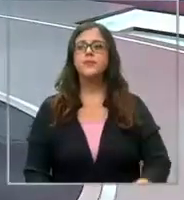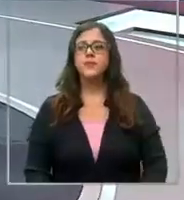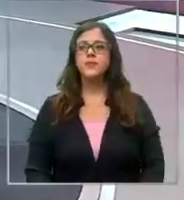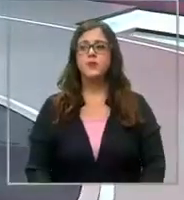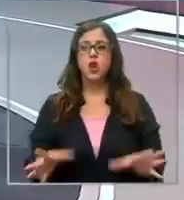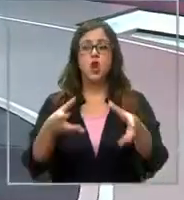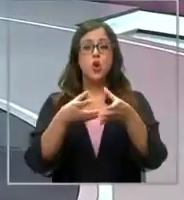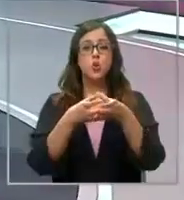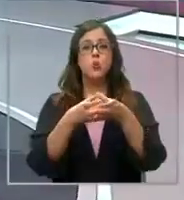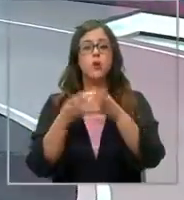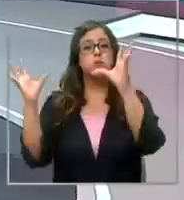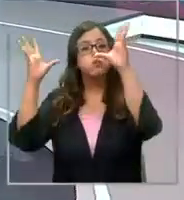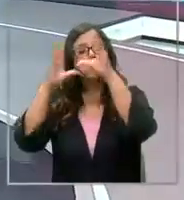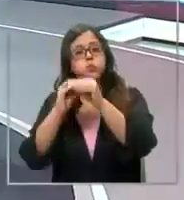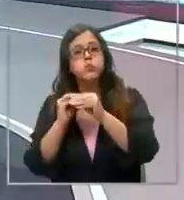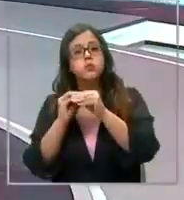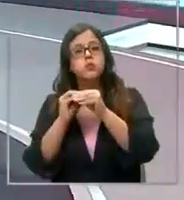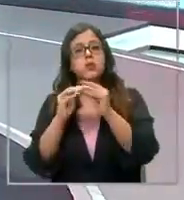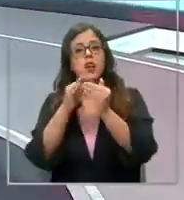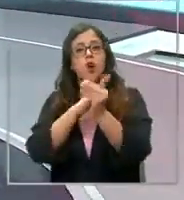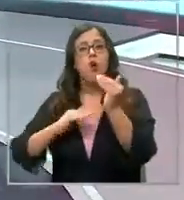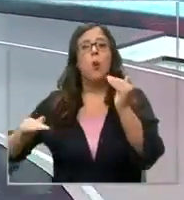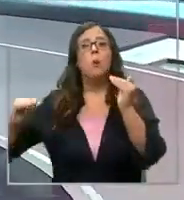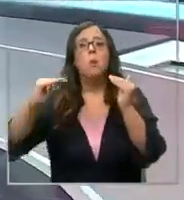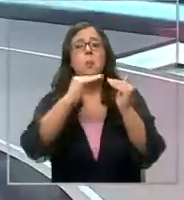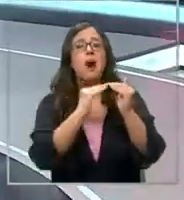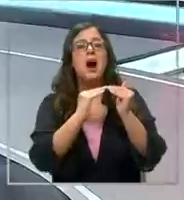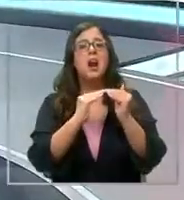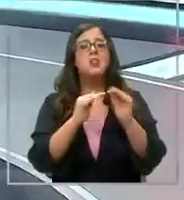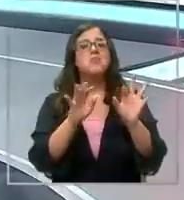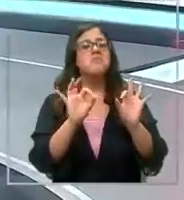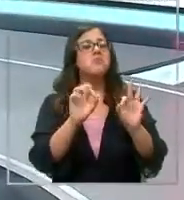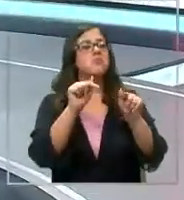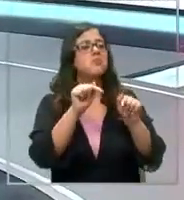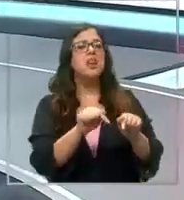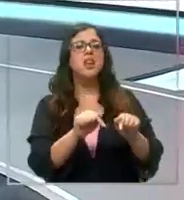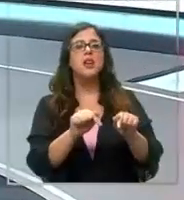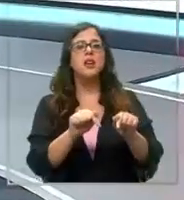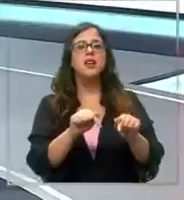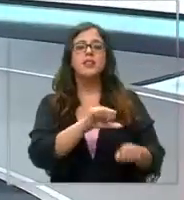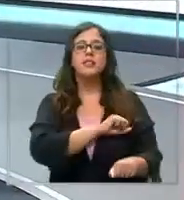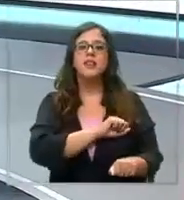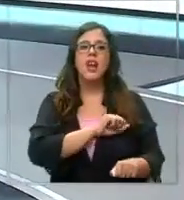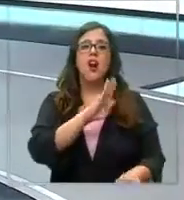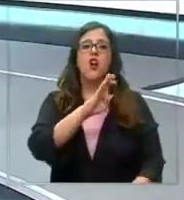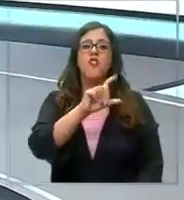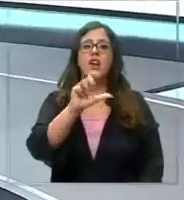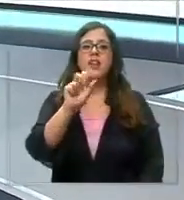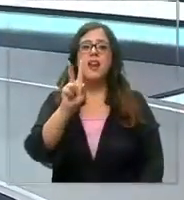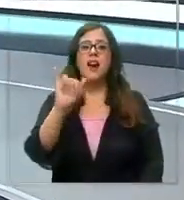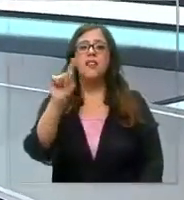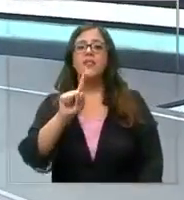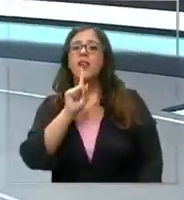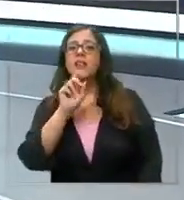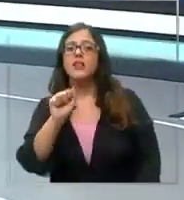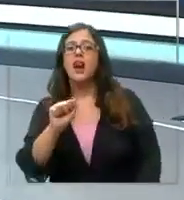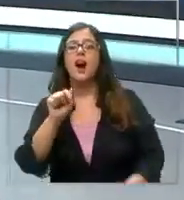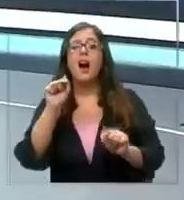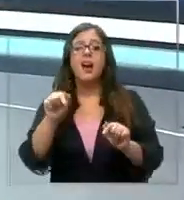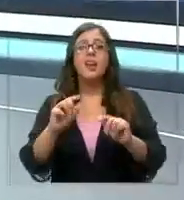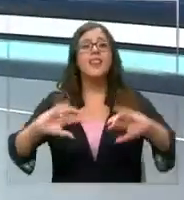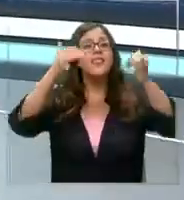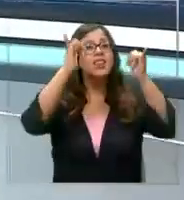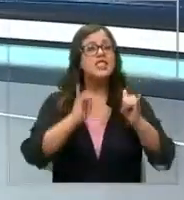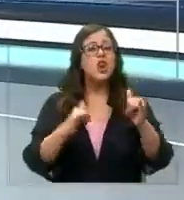de nuestros equipos pasó la noche en un barrio tradicional de la vida nocturna de Santiago, Bellavista. Un lugar en que la diversión se mezcla con el